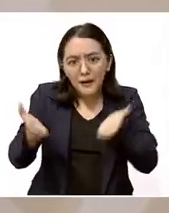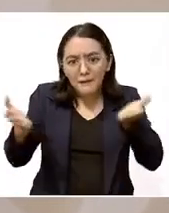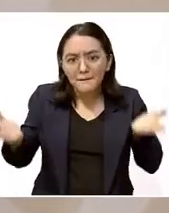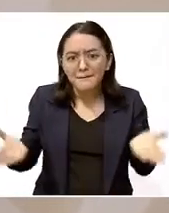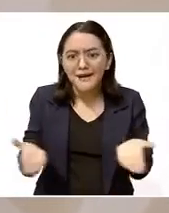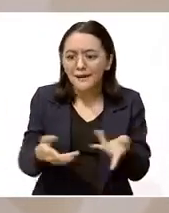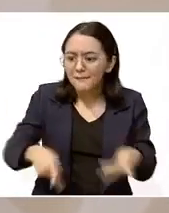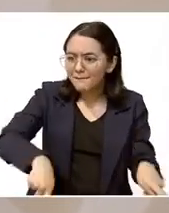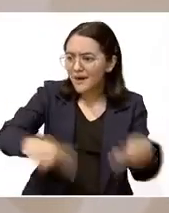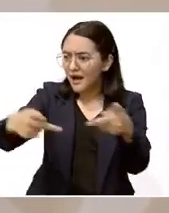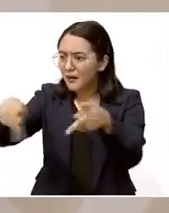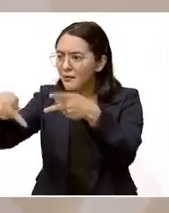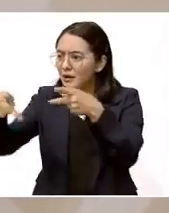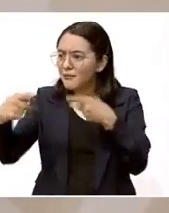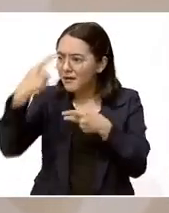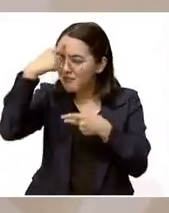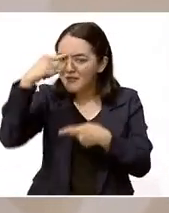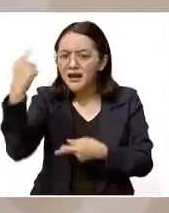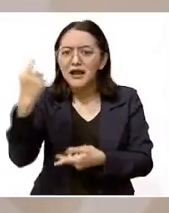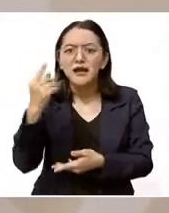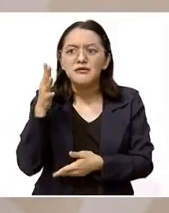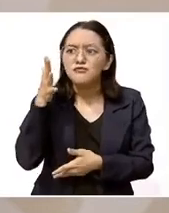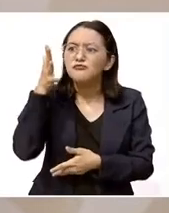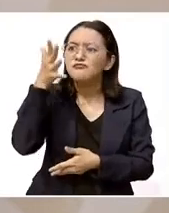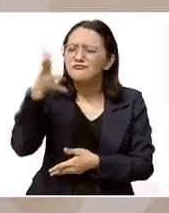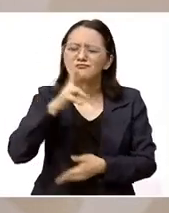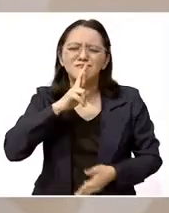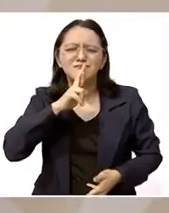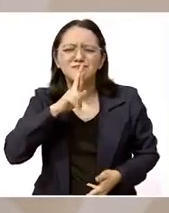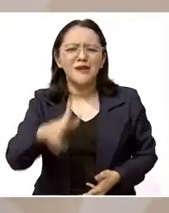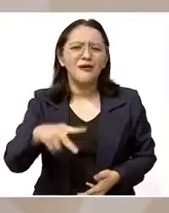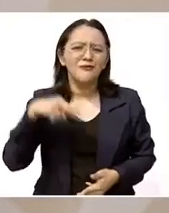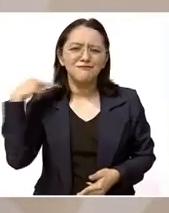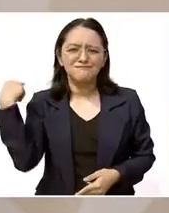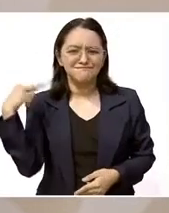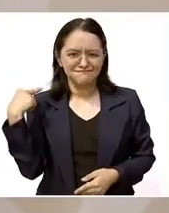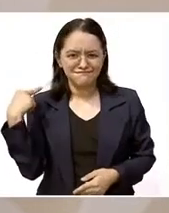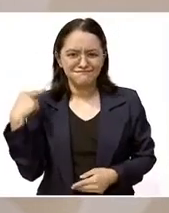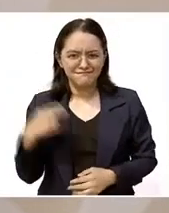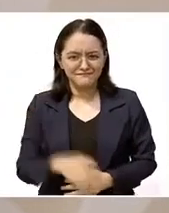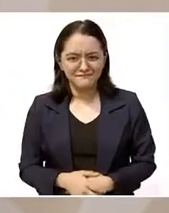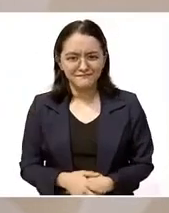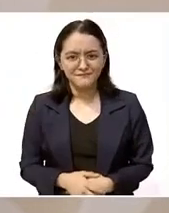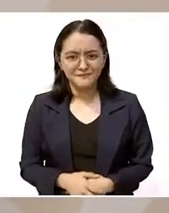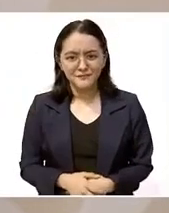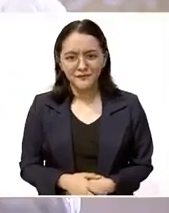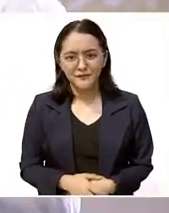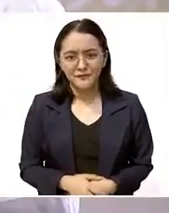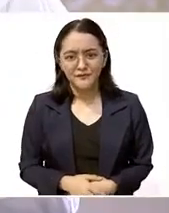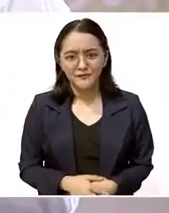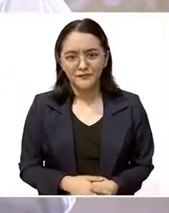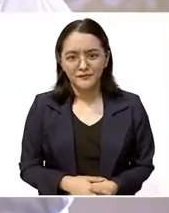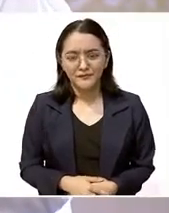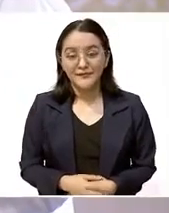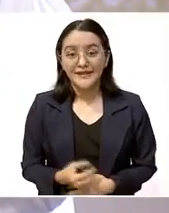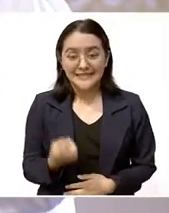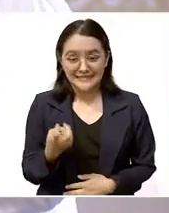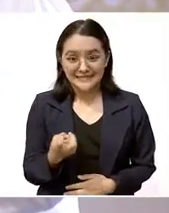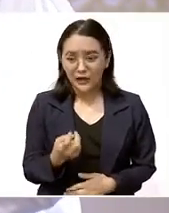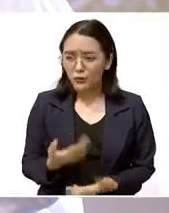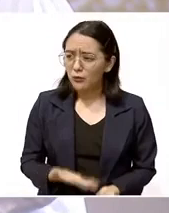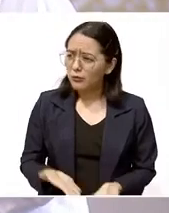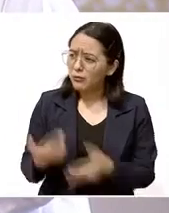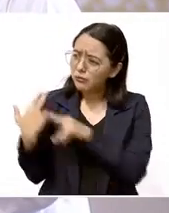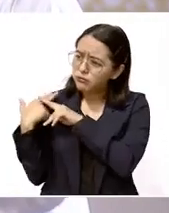la comercialización para lograr el desarrollo productivo que pretendemos. Esto se ha venido